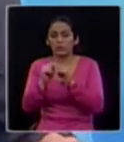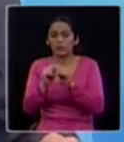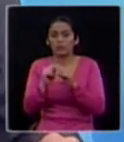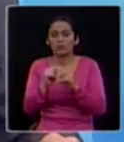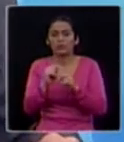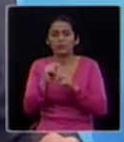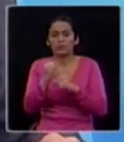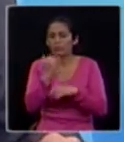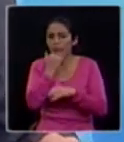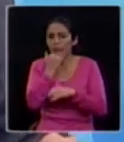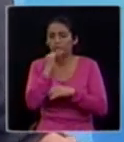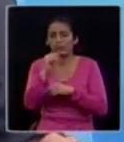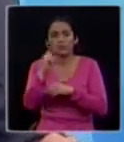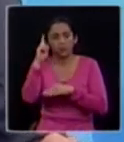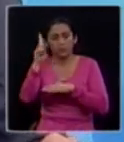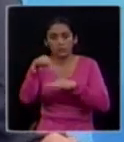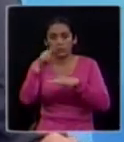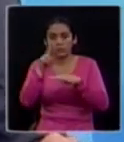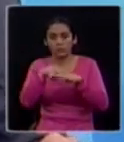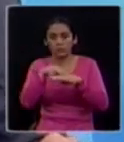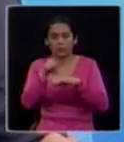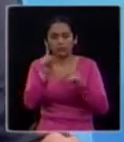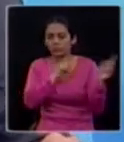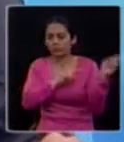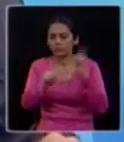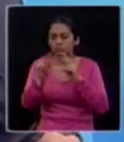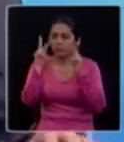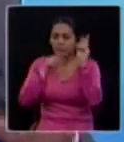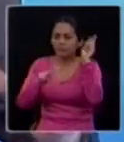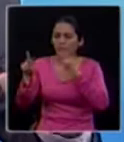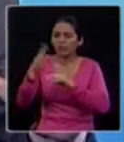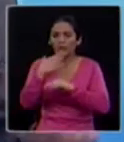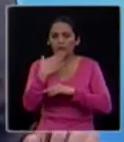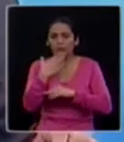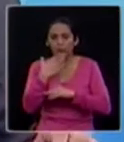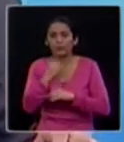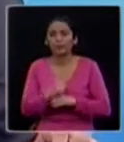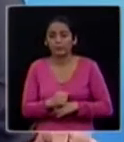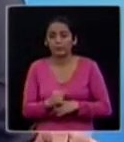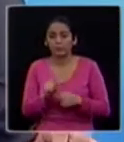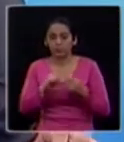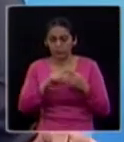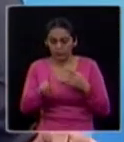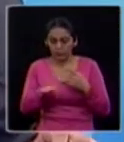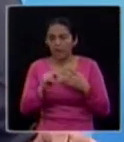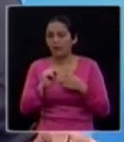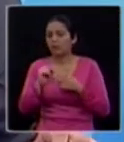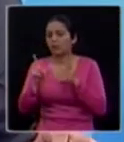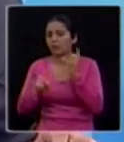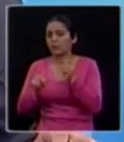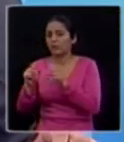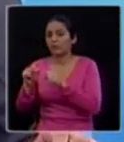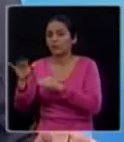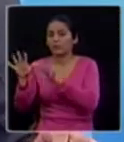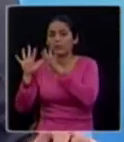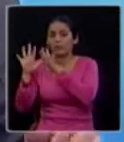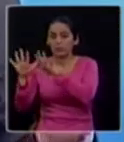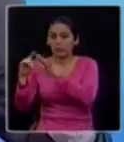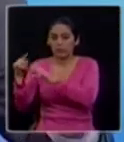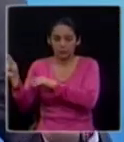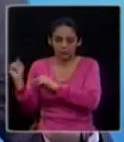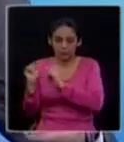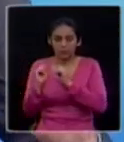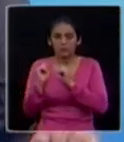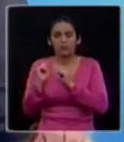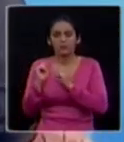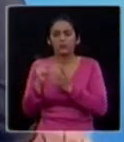país. Posteriormente, esta Comisión Ciudadana de Selección, integrada por 10 ciudadanos, 5 ciudadanos que provienen de la ciudadanía a través de